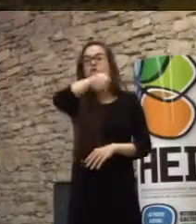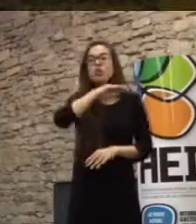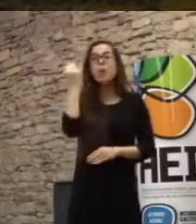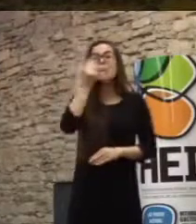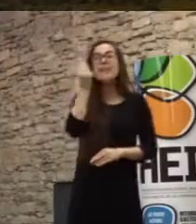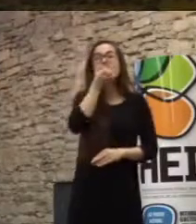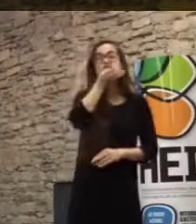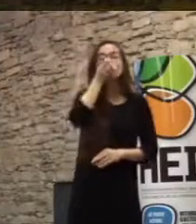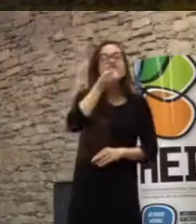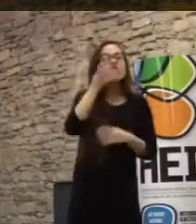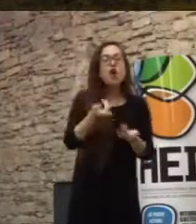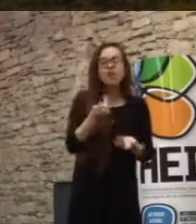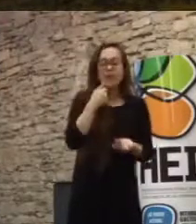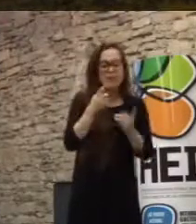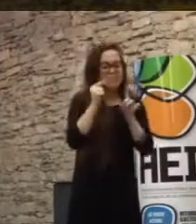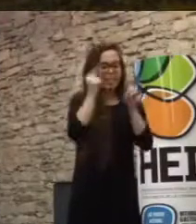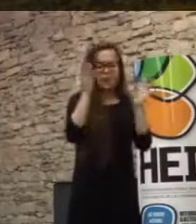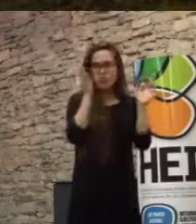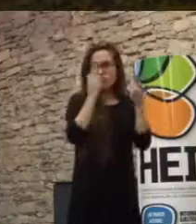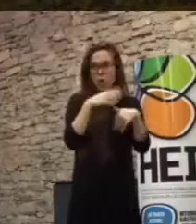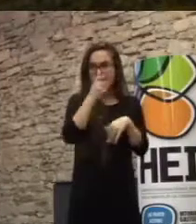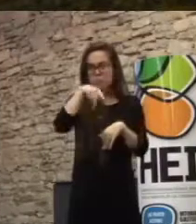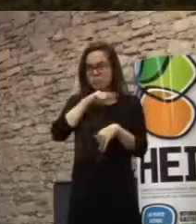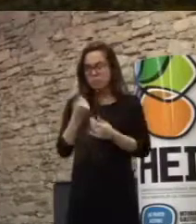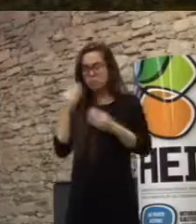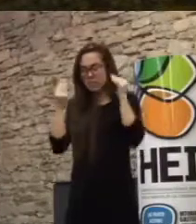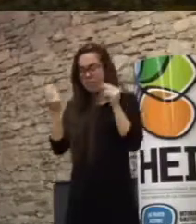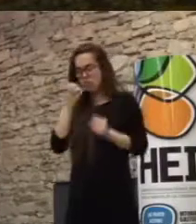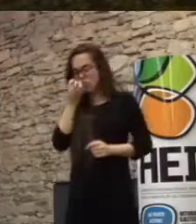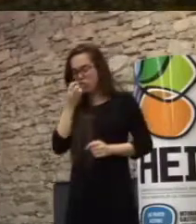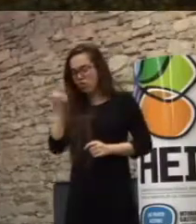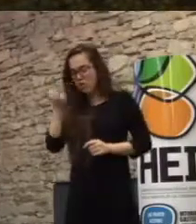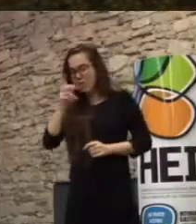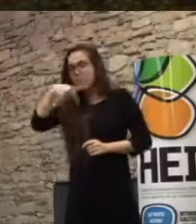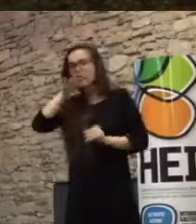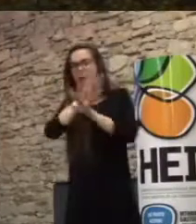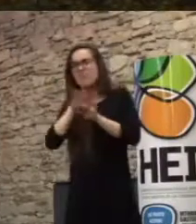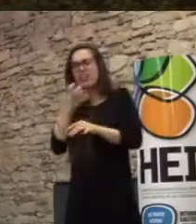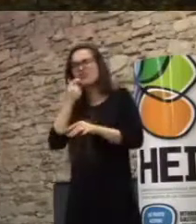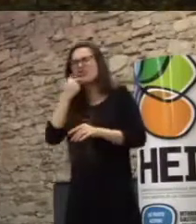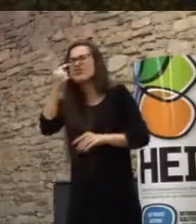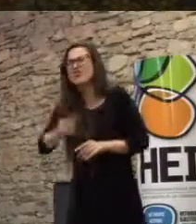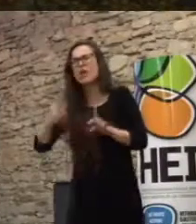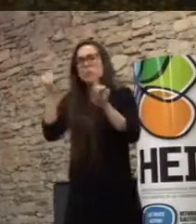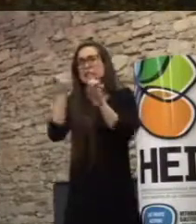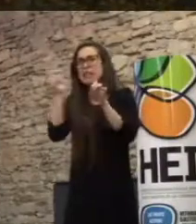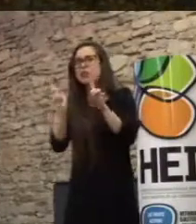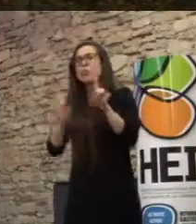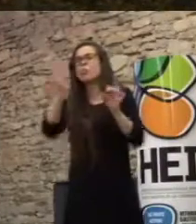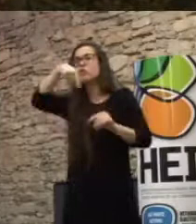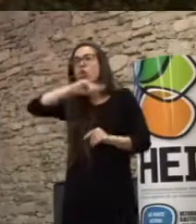cuidarnos de pinches habéis entrado en confusión veces porque habéis entrado confusión porque yo quería que pensáis en la rosa